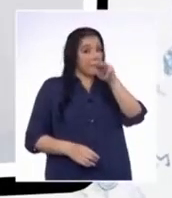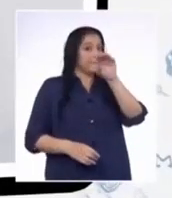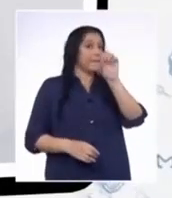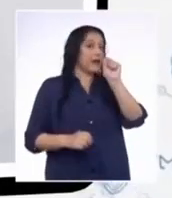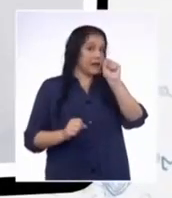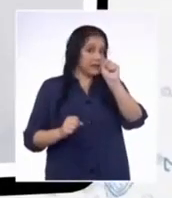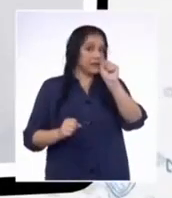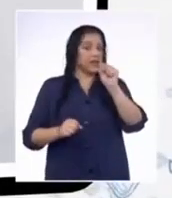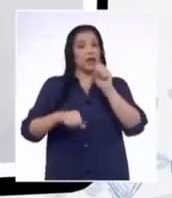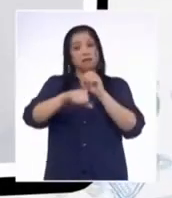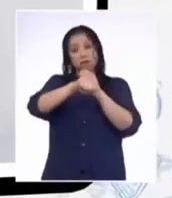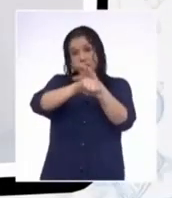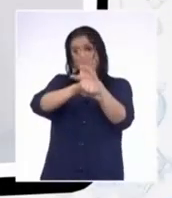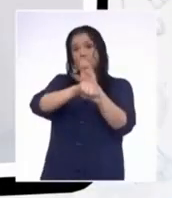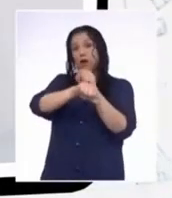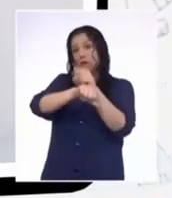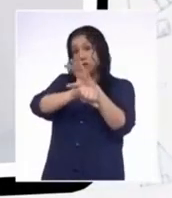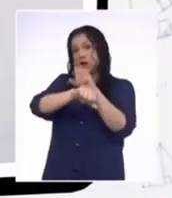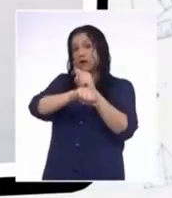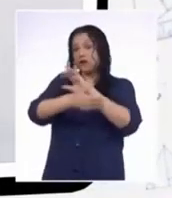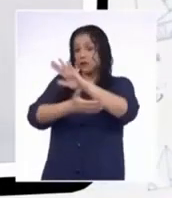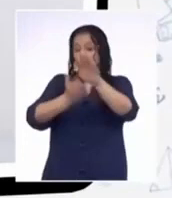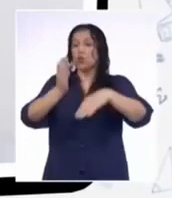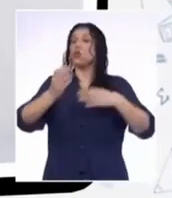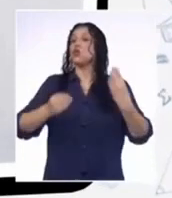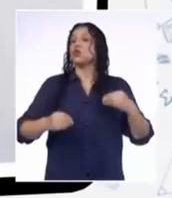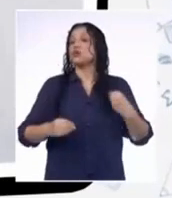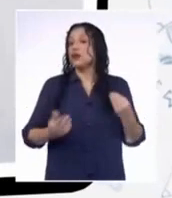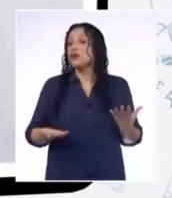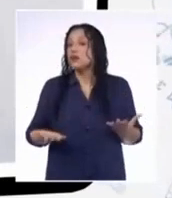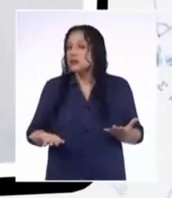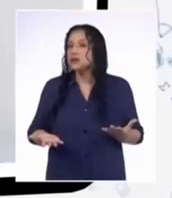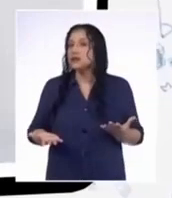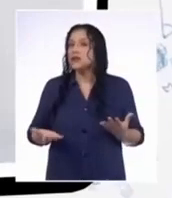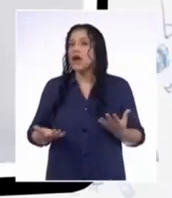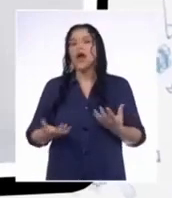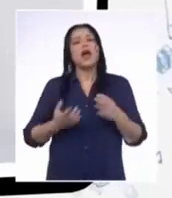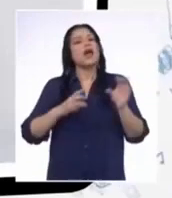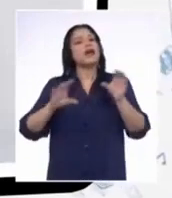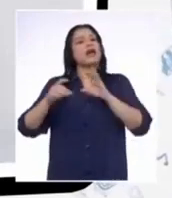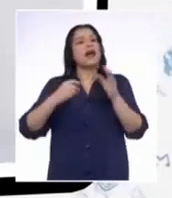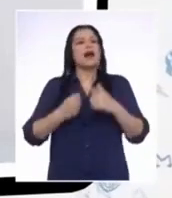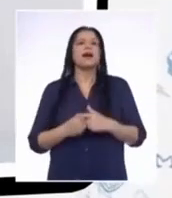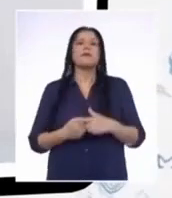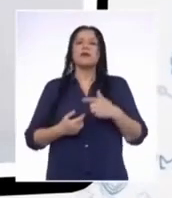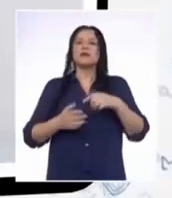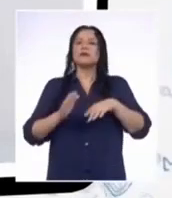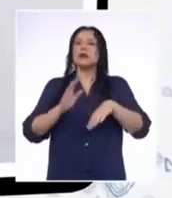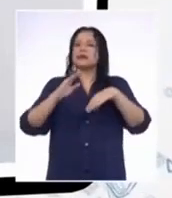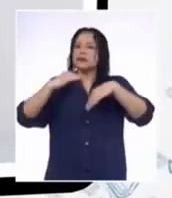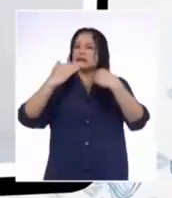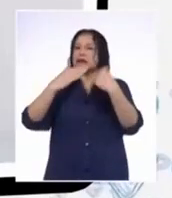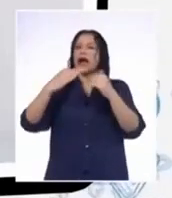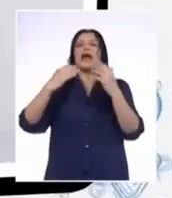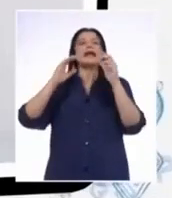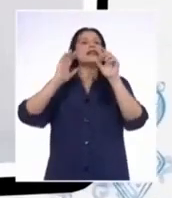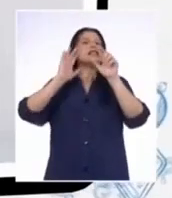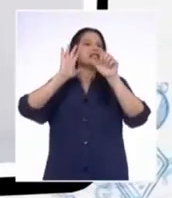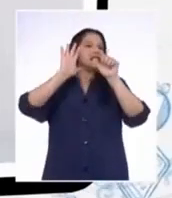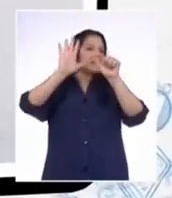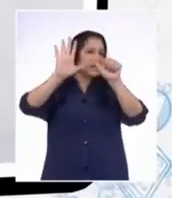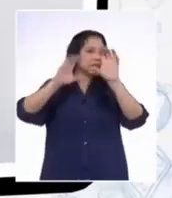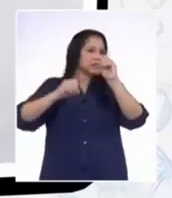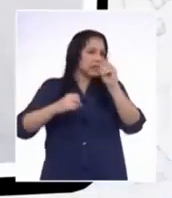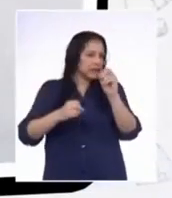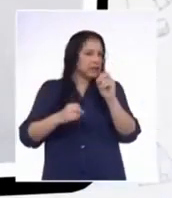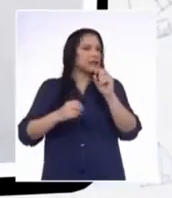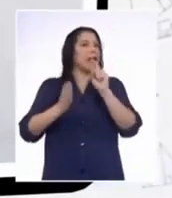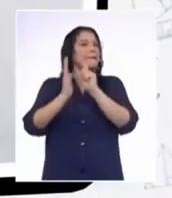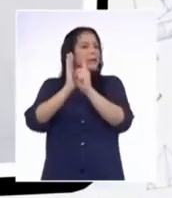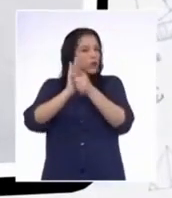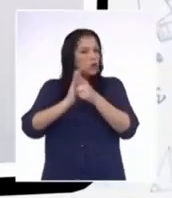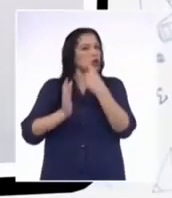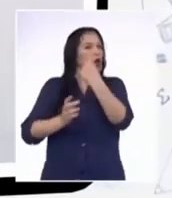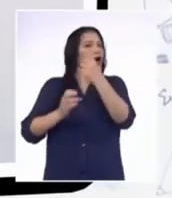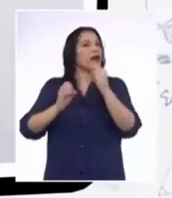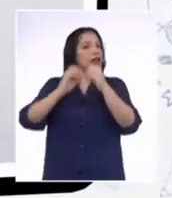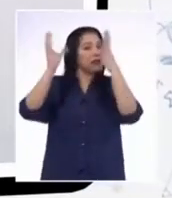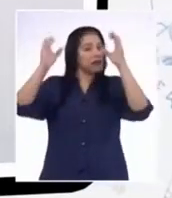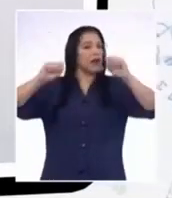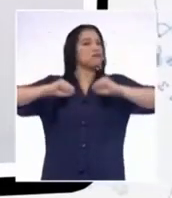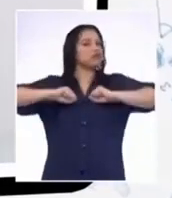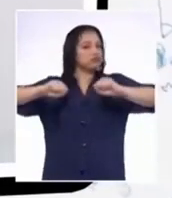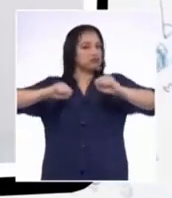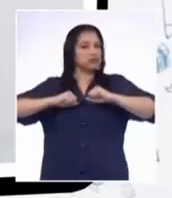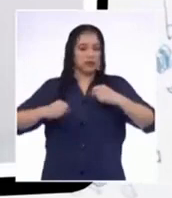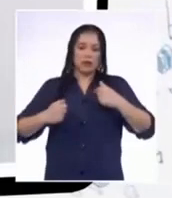Salud recomienda a nosotros los adolescentes que realicemos hasta 60 minutos de actividad física diaria. En mi